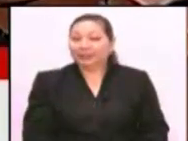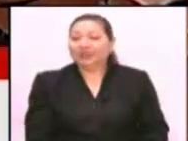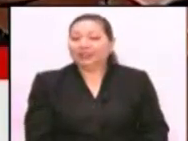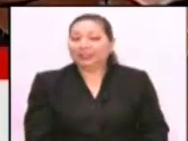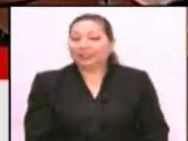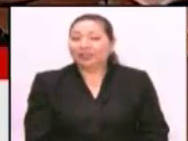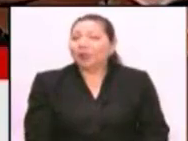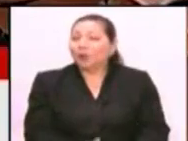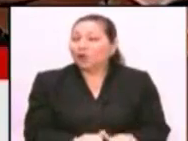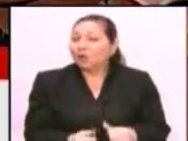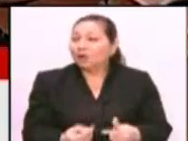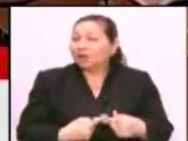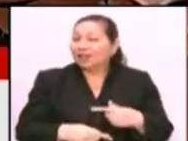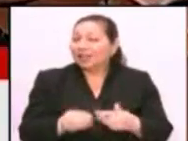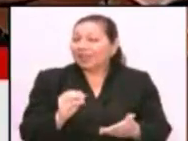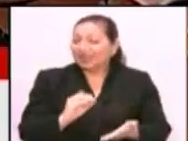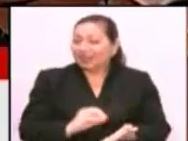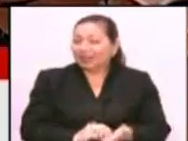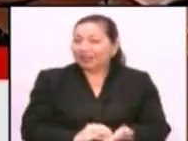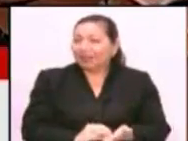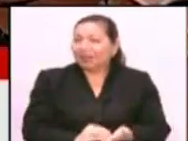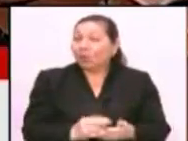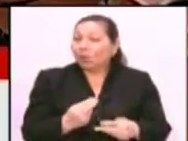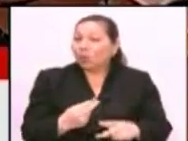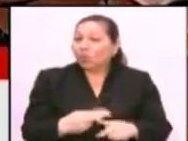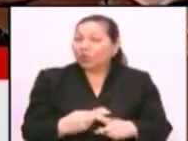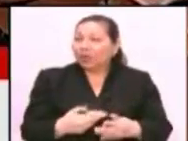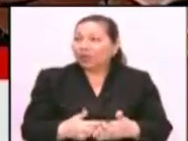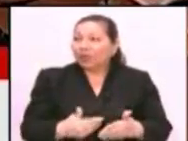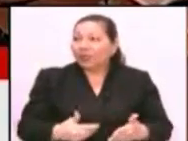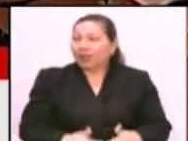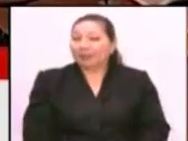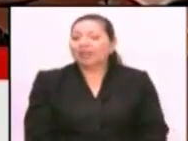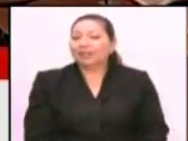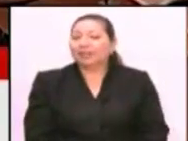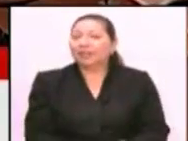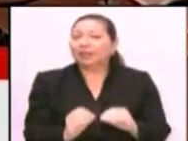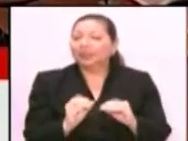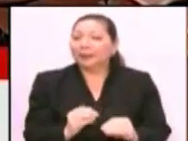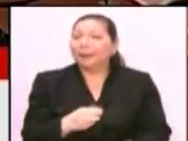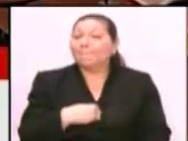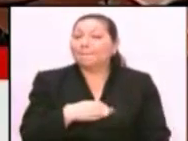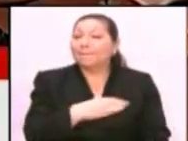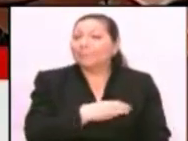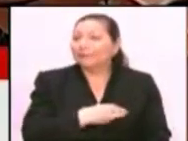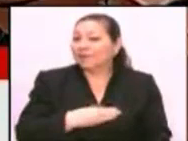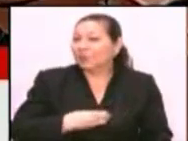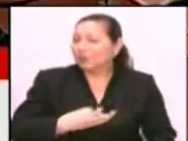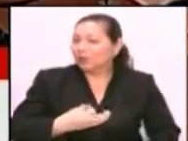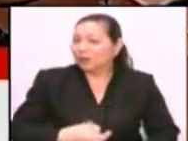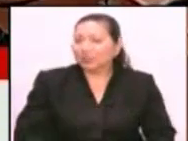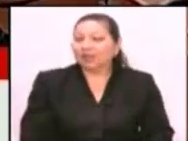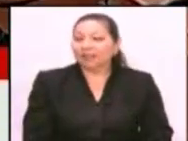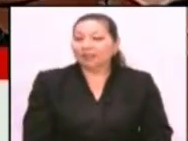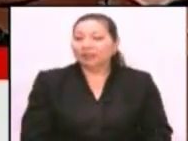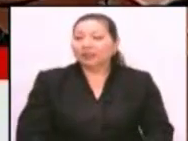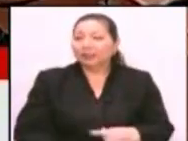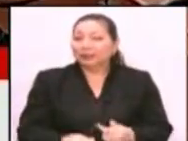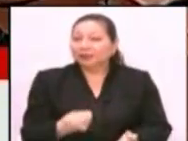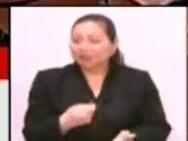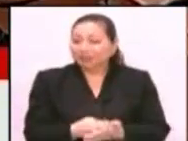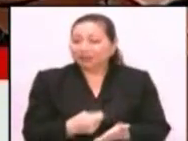verifican el número de reincidencias que se han prevenido y le da estos datos al Ministerio de Justicia, y el Ministerio repaga a